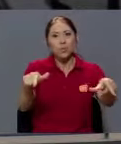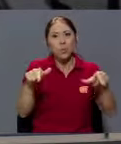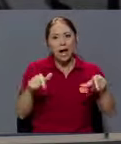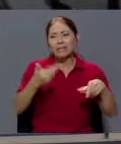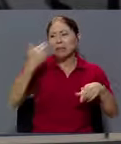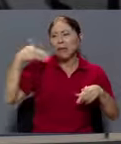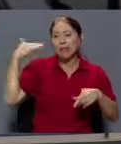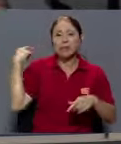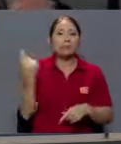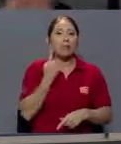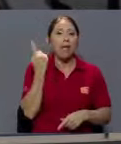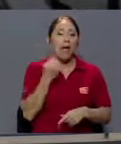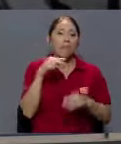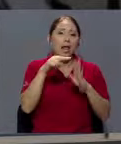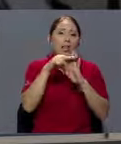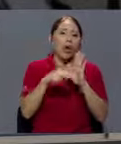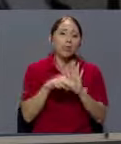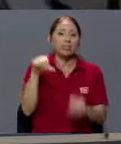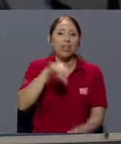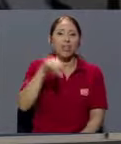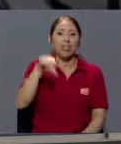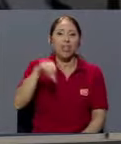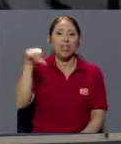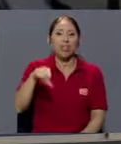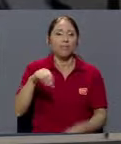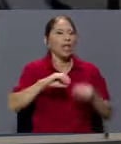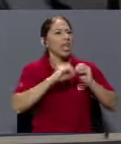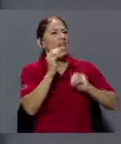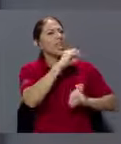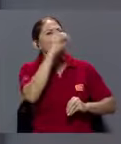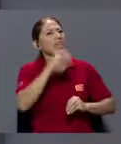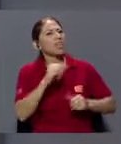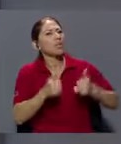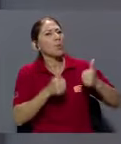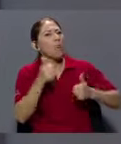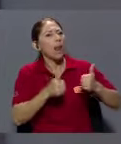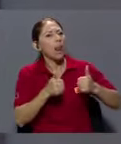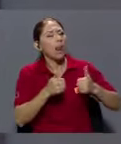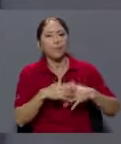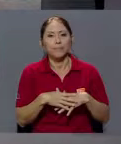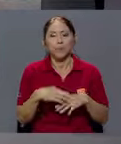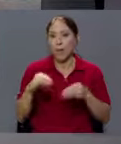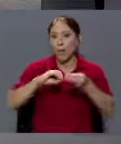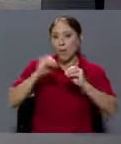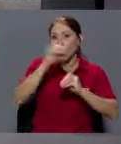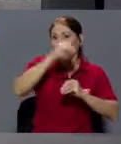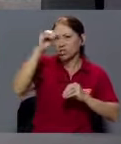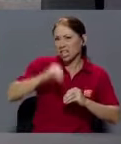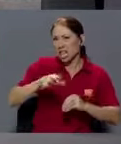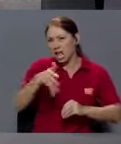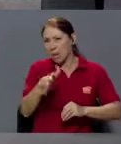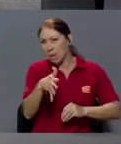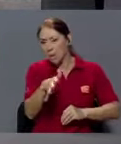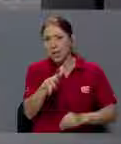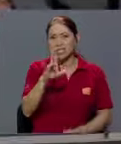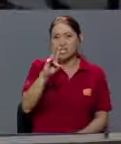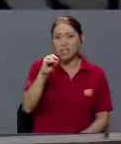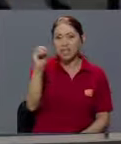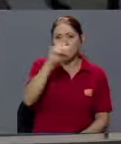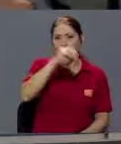promociones más bajas los estudiantes en bachillerato. ¿Qué índice tienen ahí? El porcentaje, como les decía, en promedio